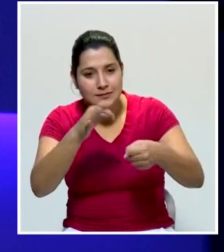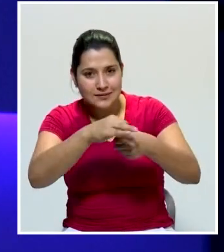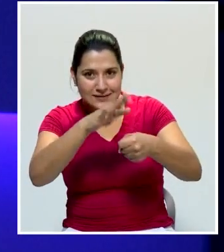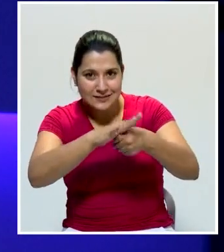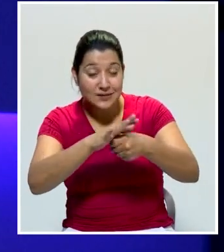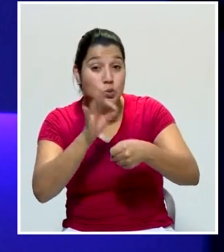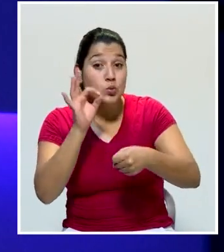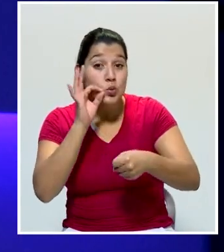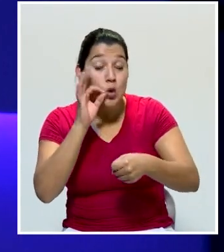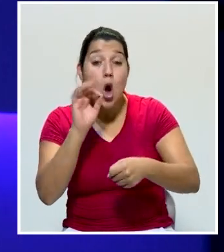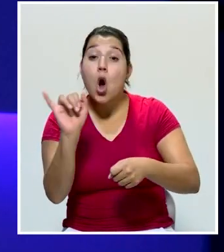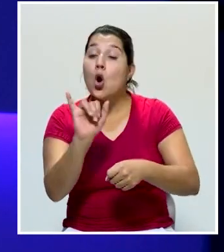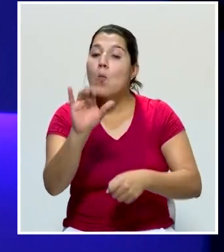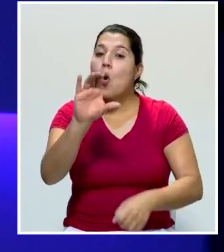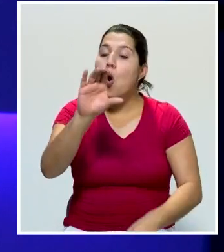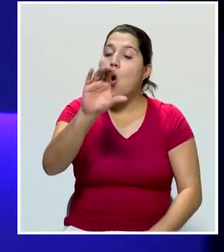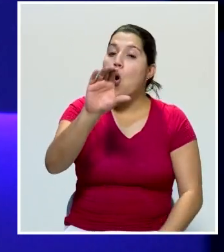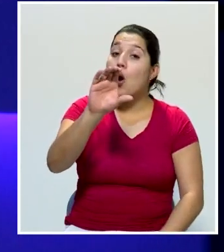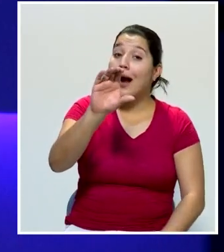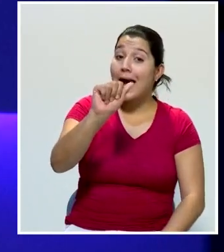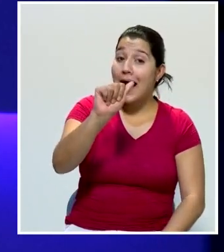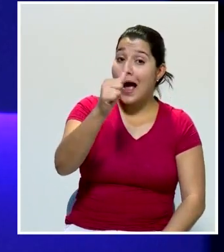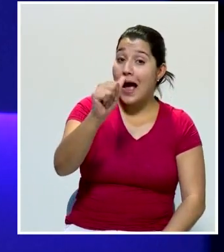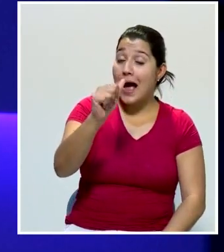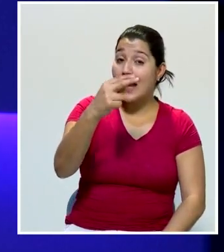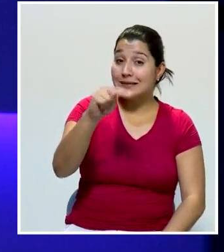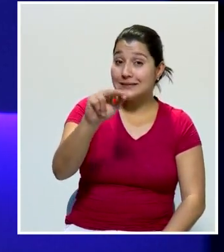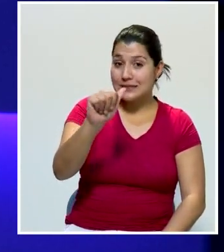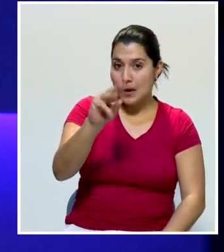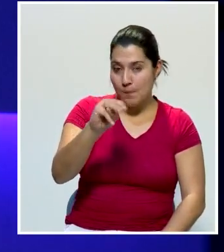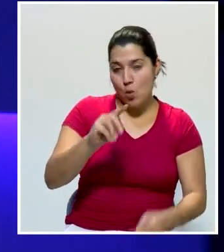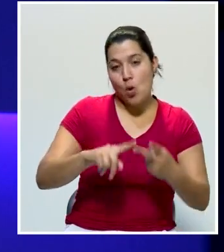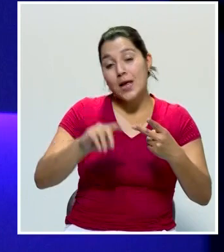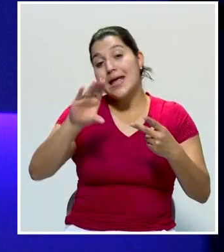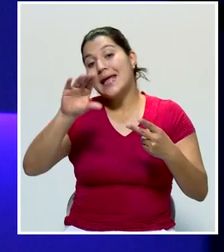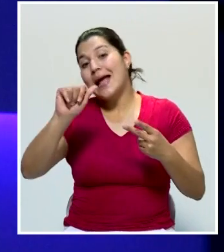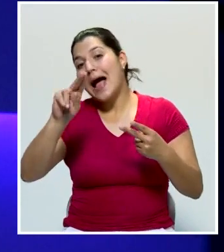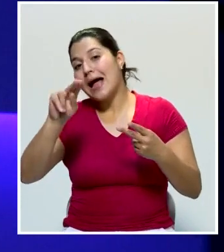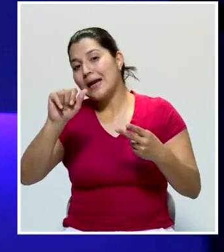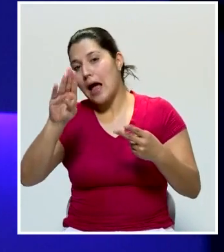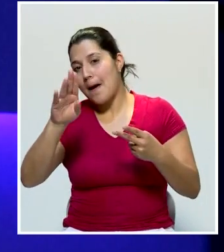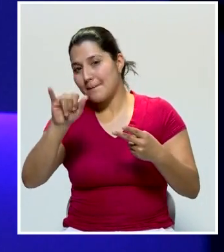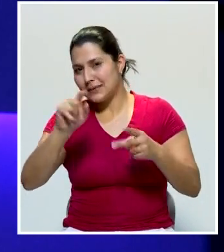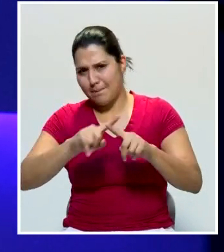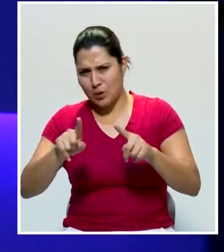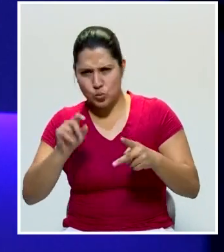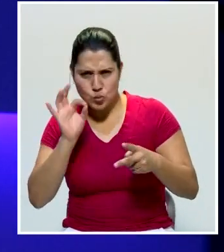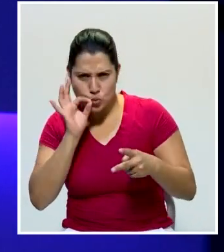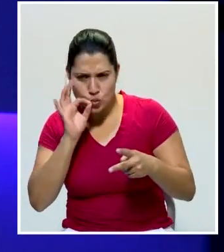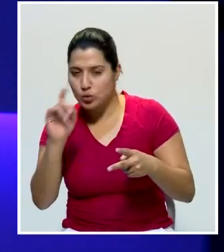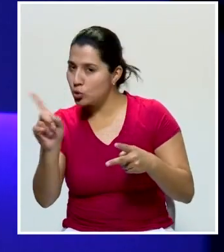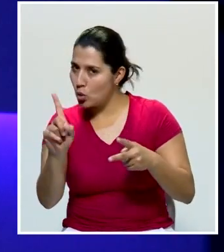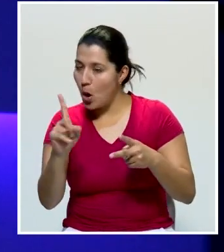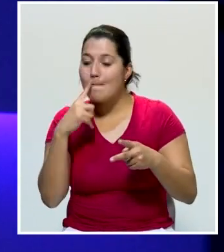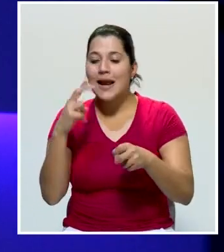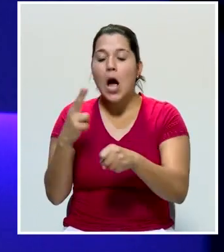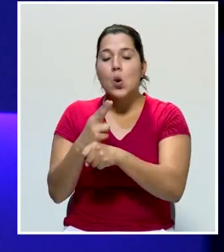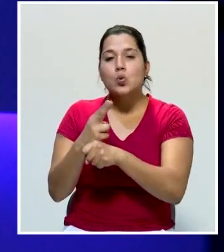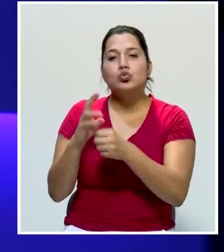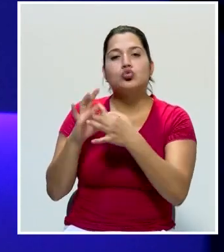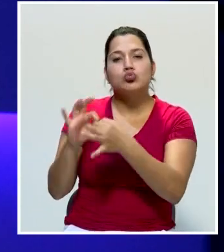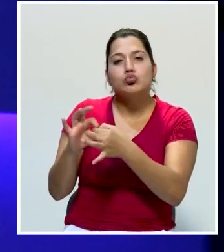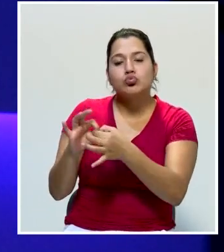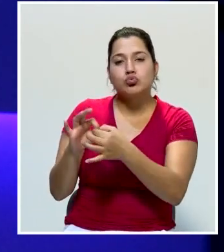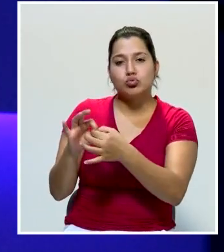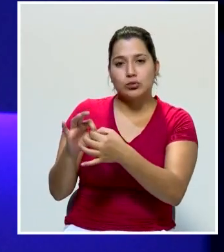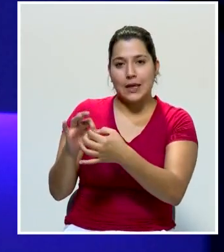de cáñamo y de cannabis para uso medicinal. Para conversar sobre este proyecto, invité a la